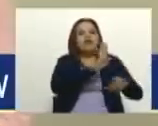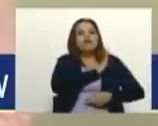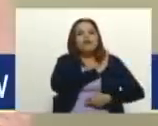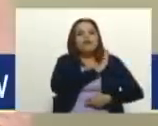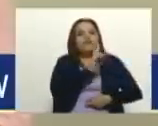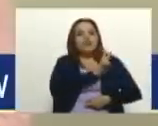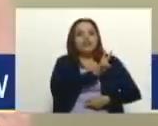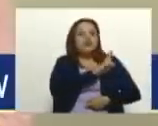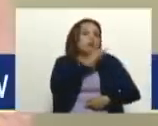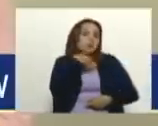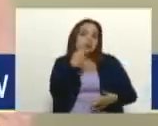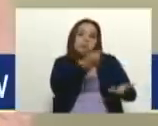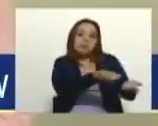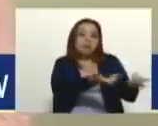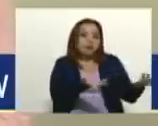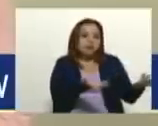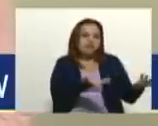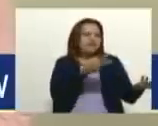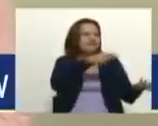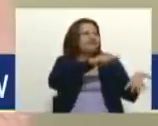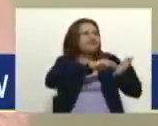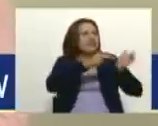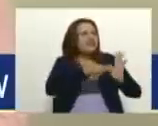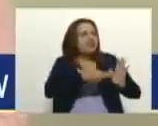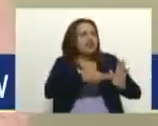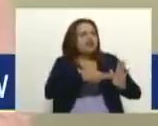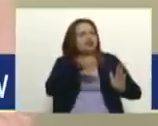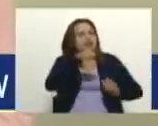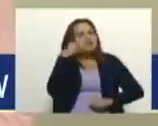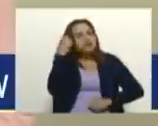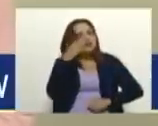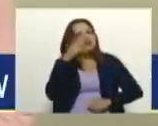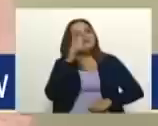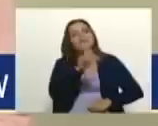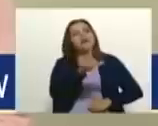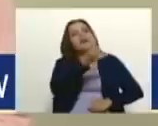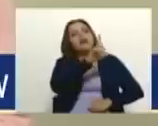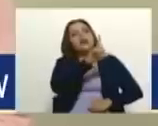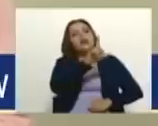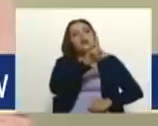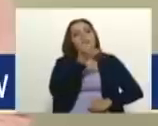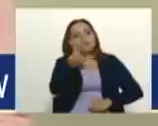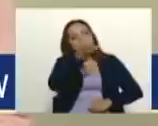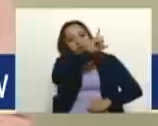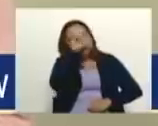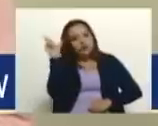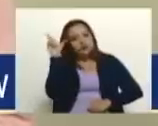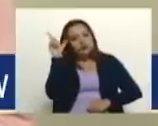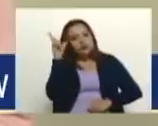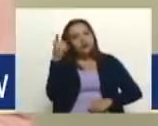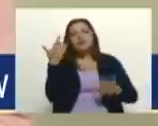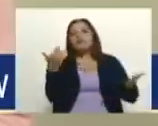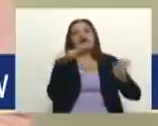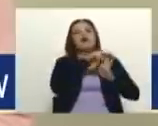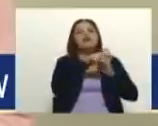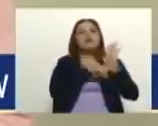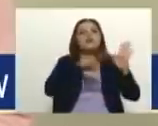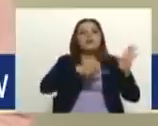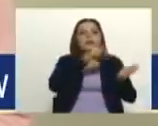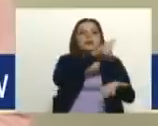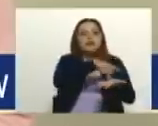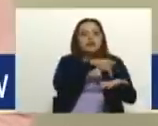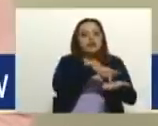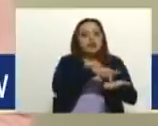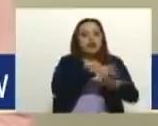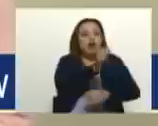extranjero. ¿Qué lectura puede darle el PSV a estas reglas para ser candidatos en las primarias de oposición y que olviden este